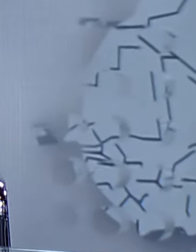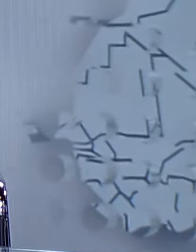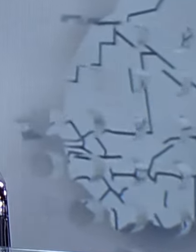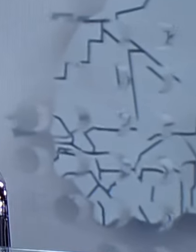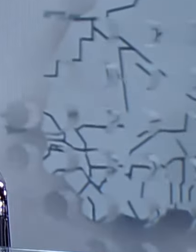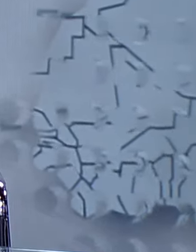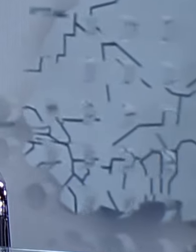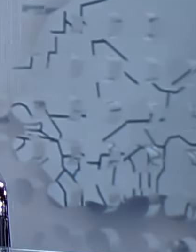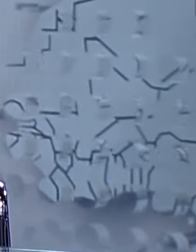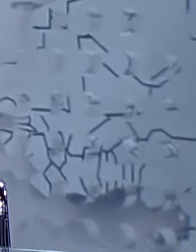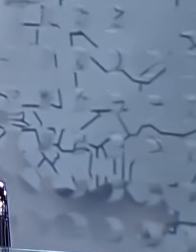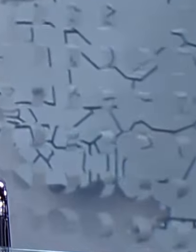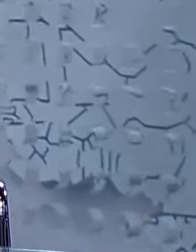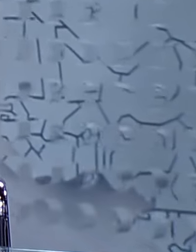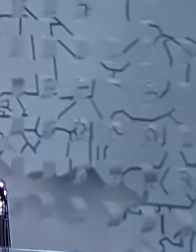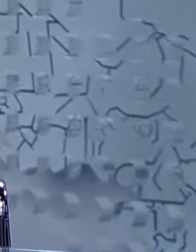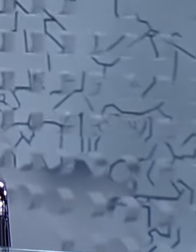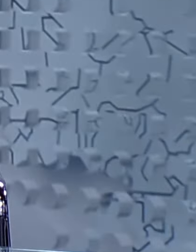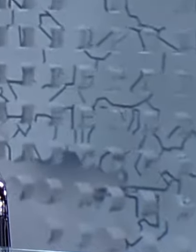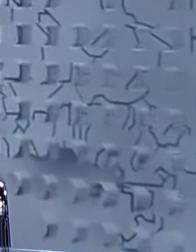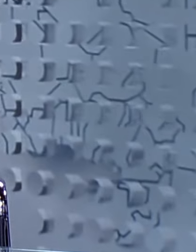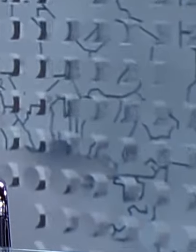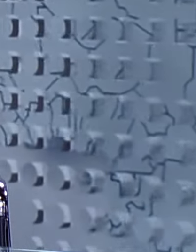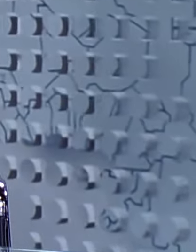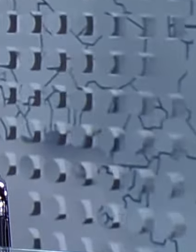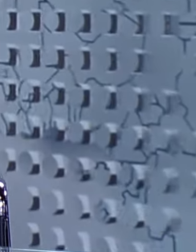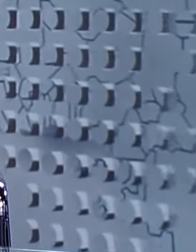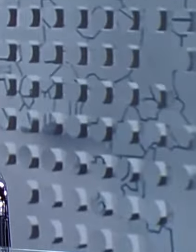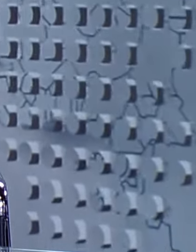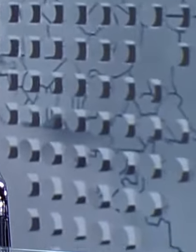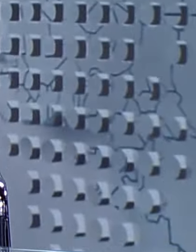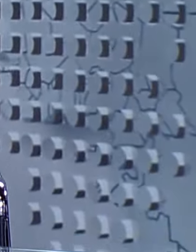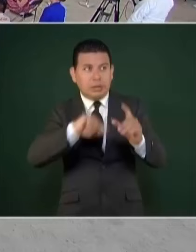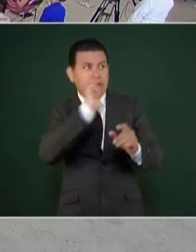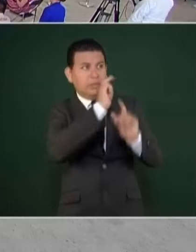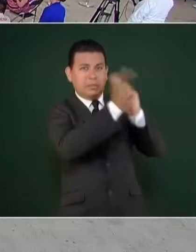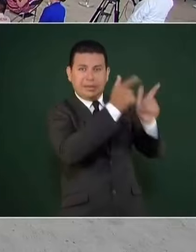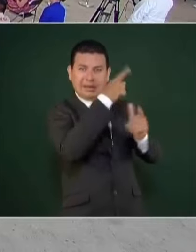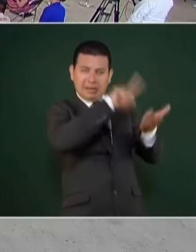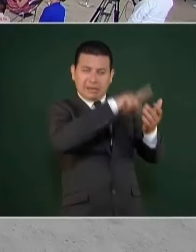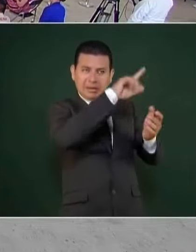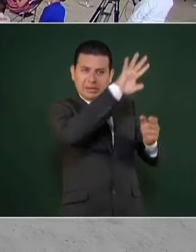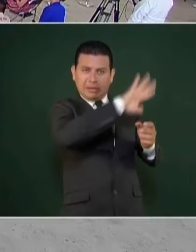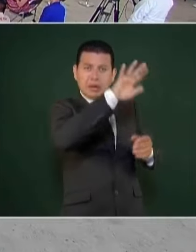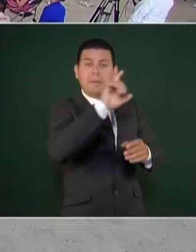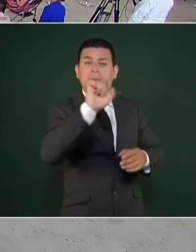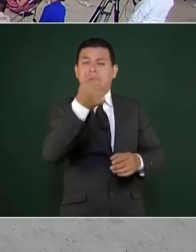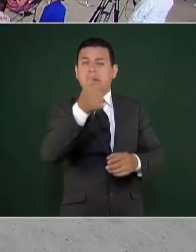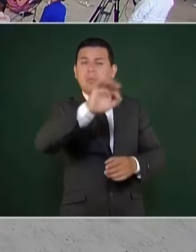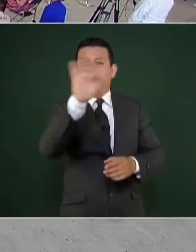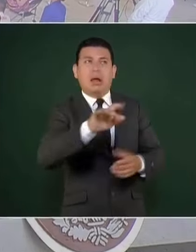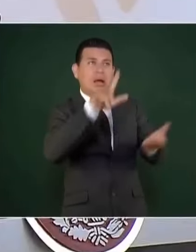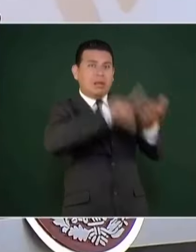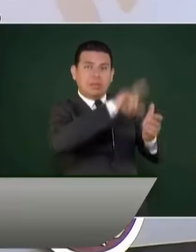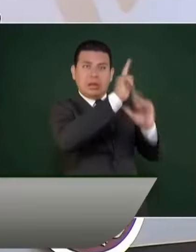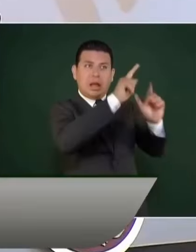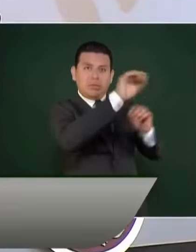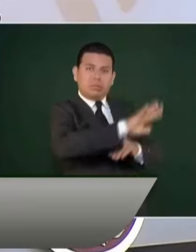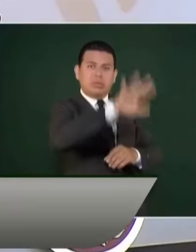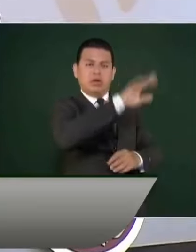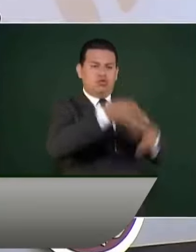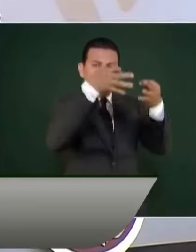Y es que en Campeche, la secretaria de Relaciones Exteriores, Alicia Bárcena, informó la estrategia legal para proteger a todos los mexicanos en